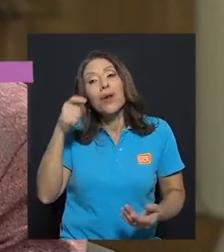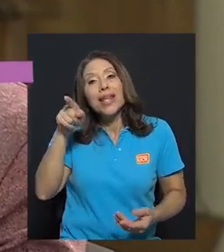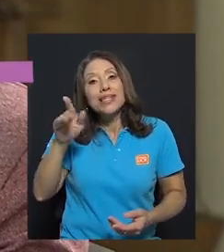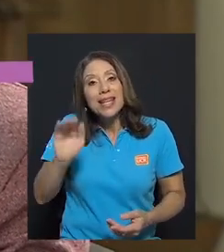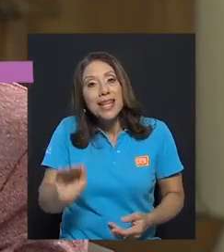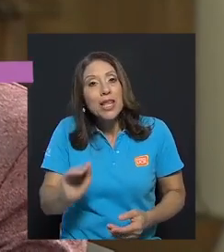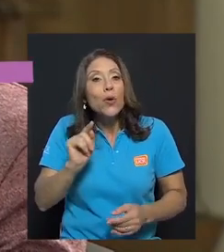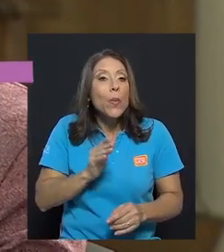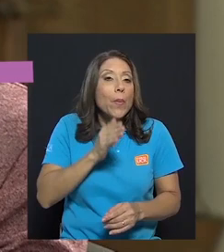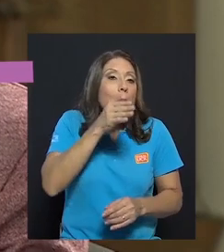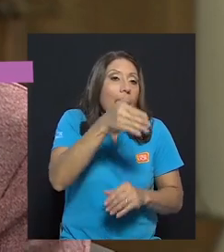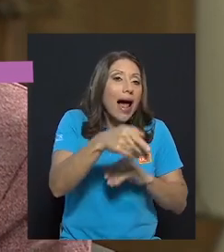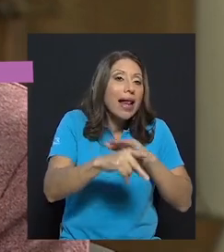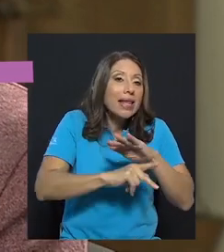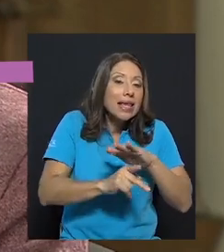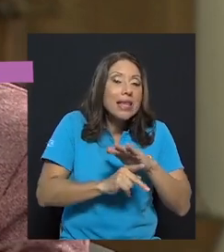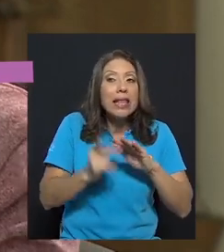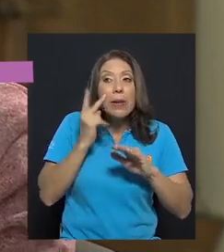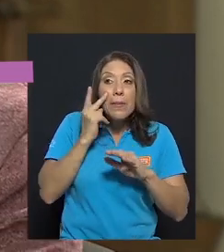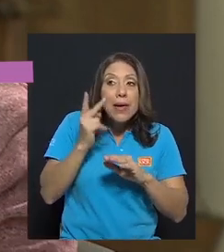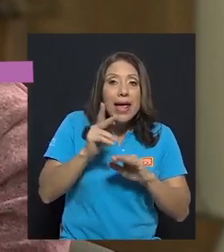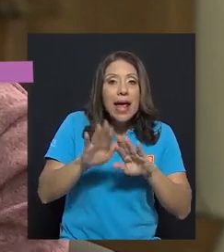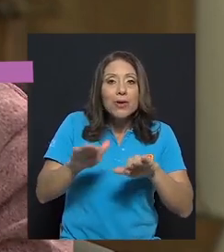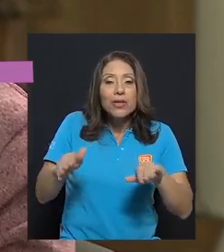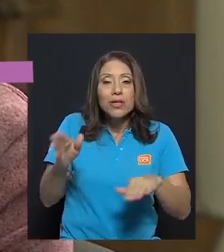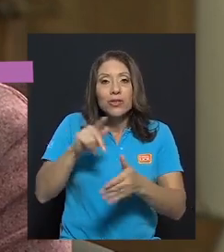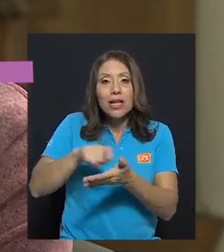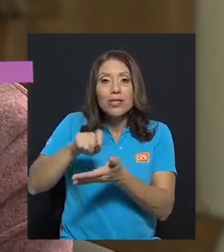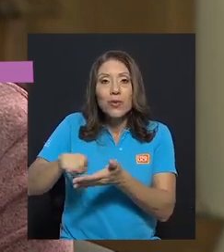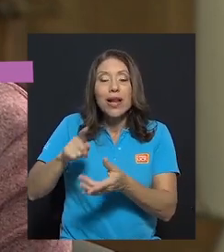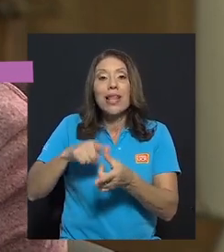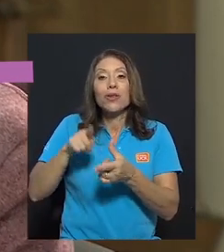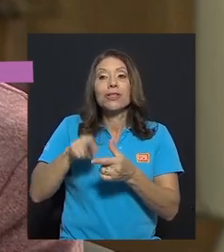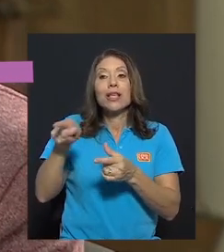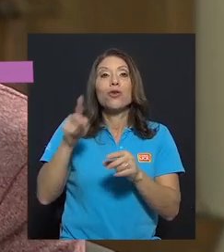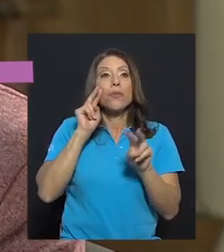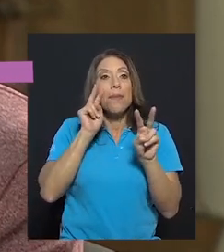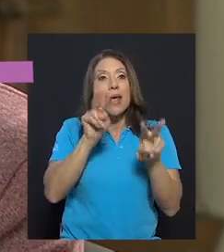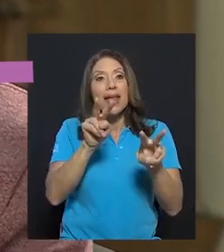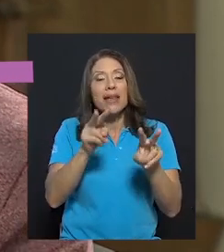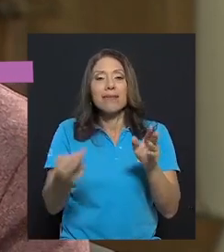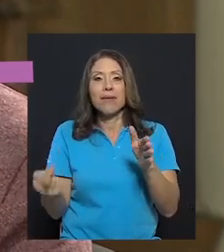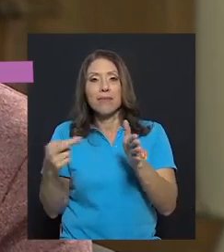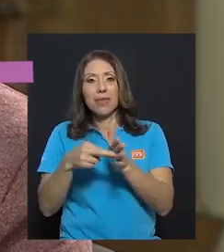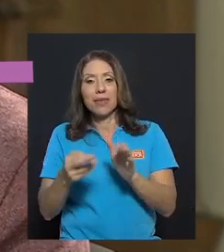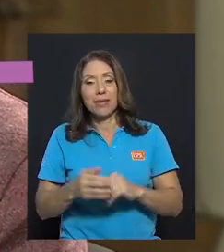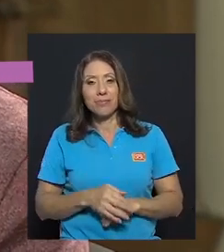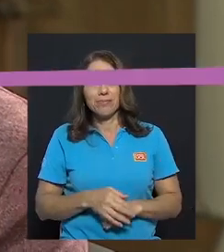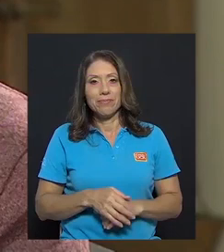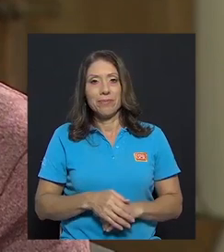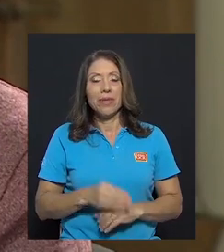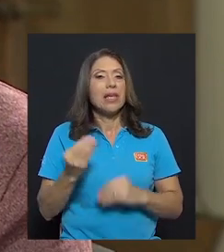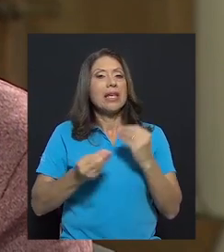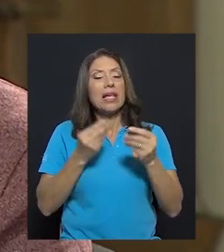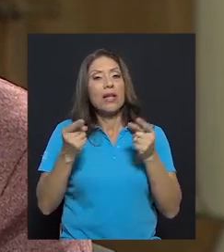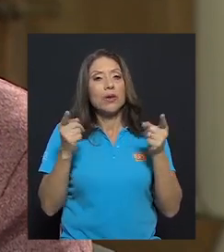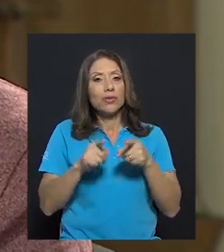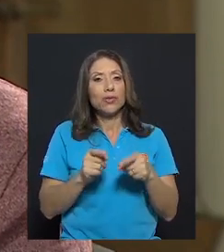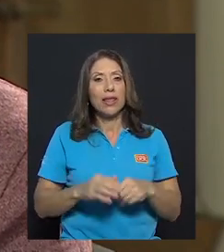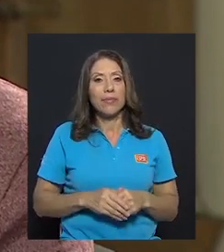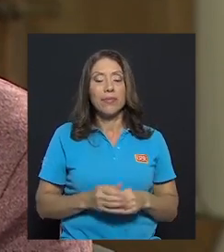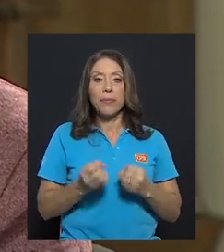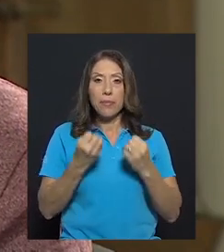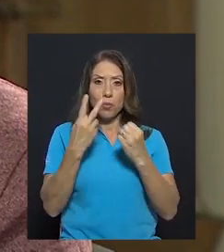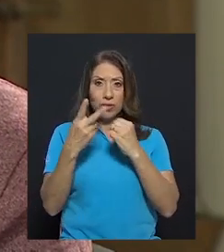de kinder y están los de escuela, y ellos actúan de manera distinta y ellos ven y repiten. ¿Qué es lo que sucede?